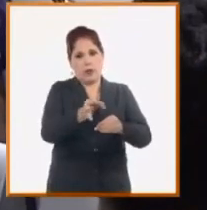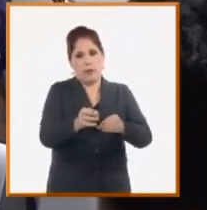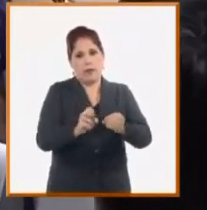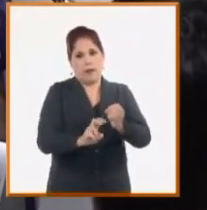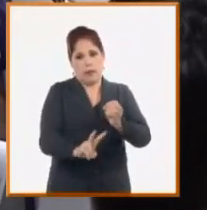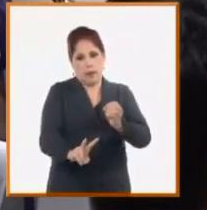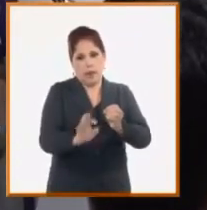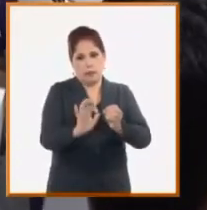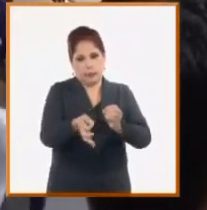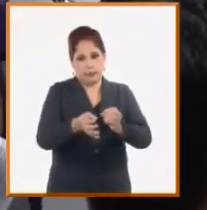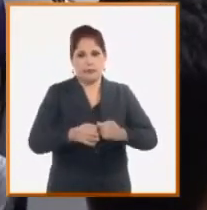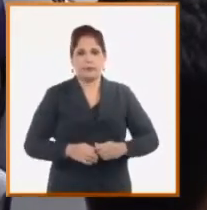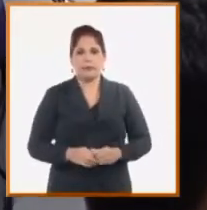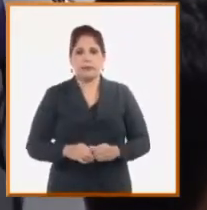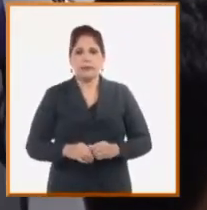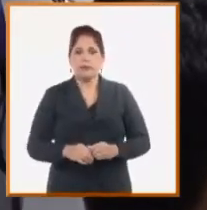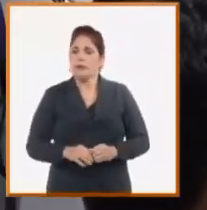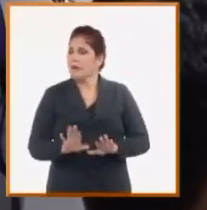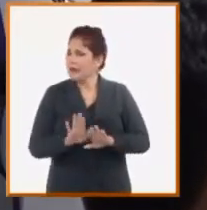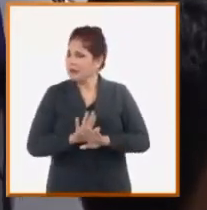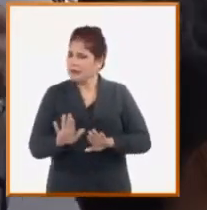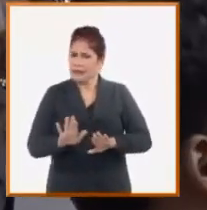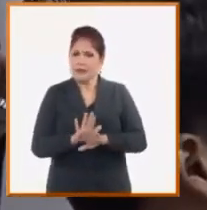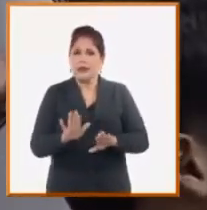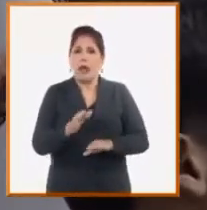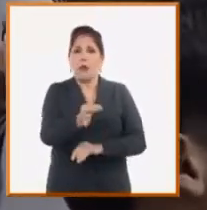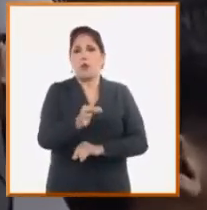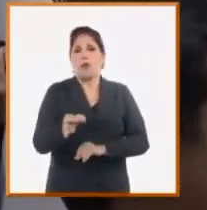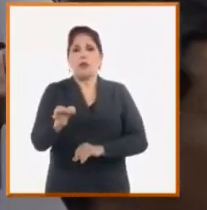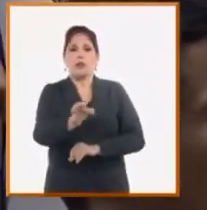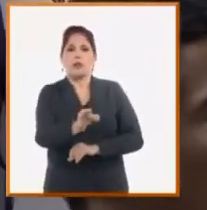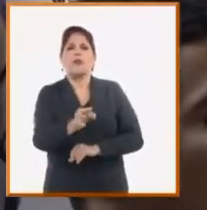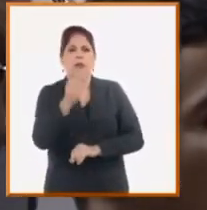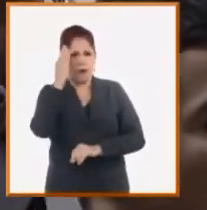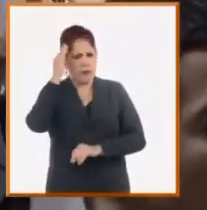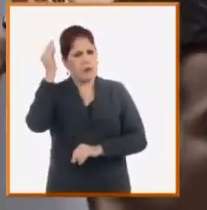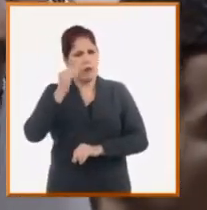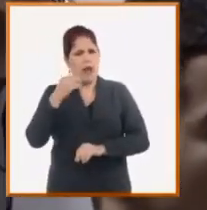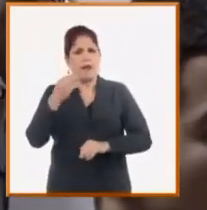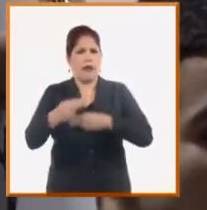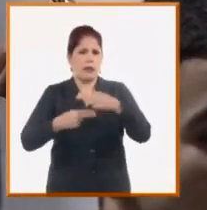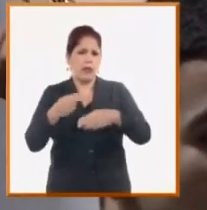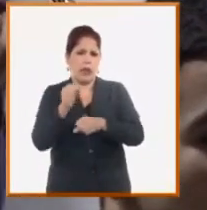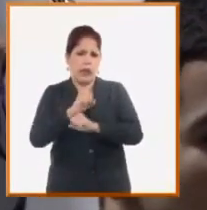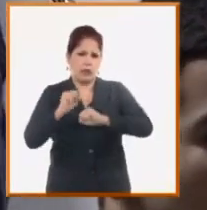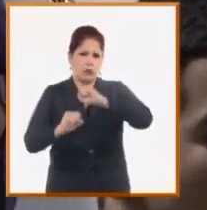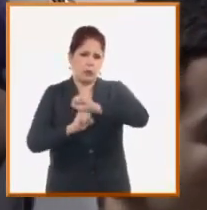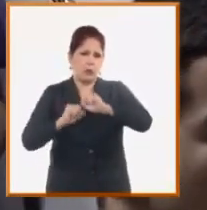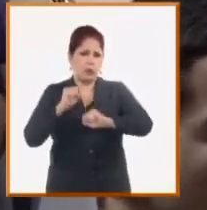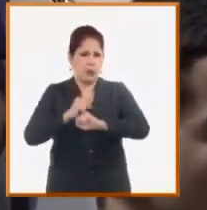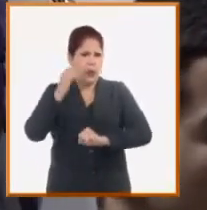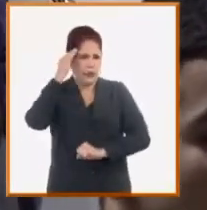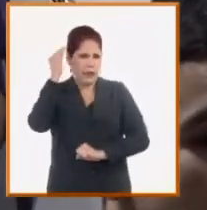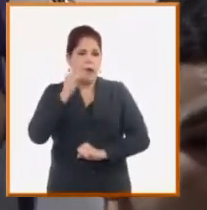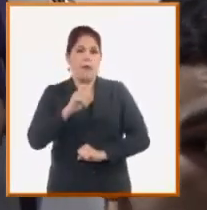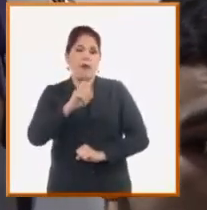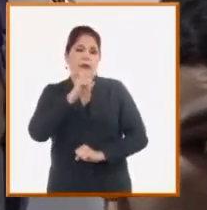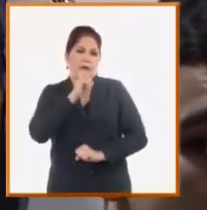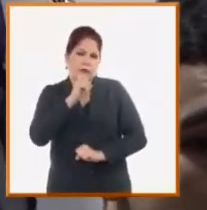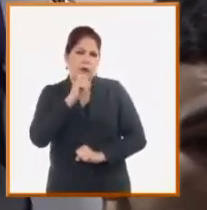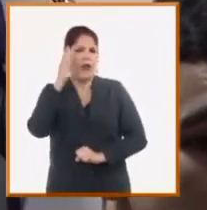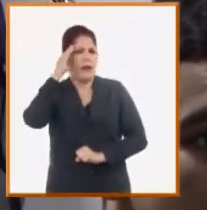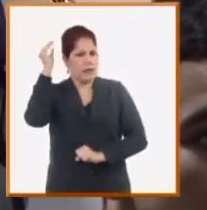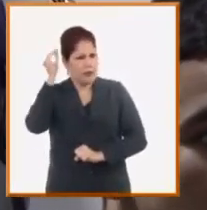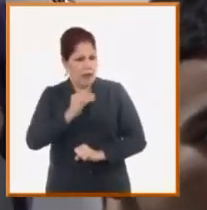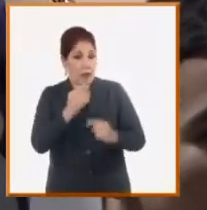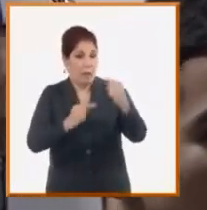de que ya están establecidas en cada municipio las estrategias municipales y están identificados los principales bienes y servicios